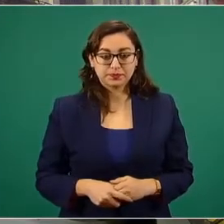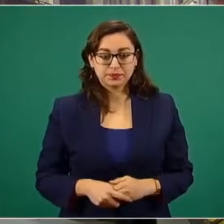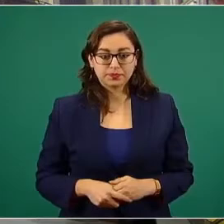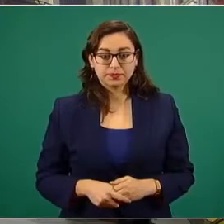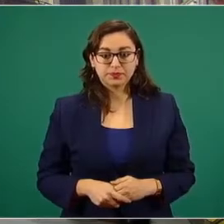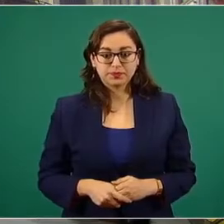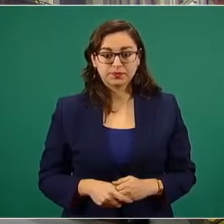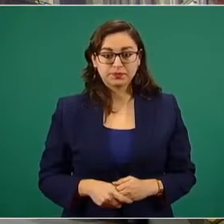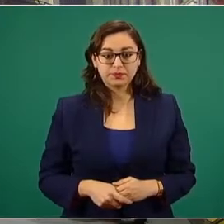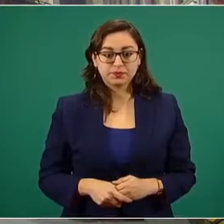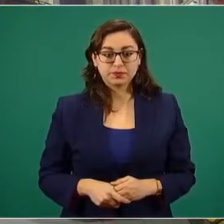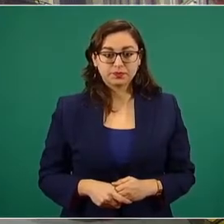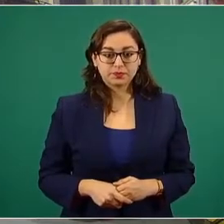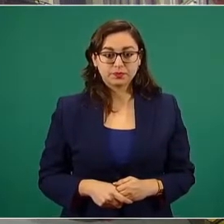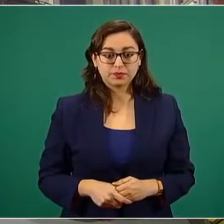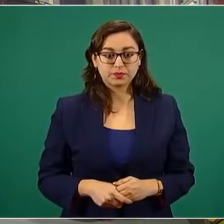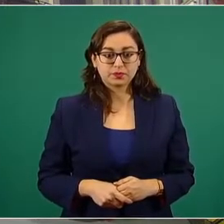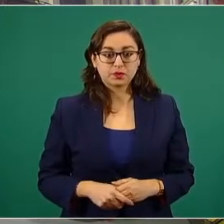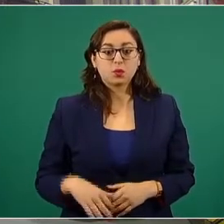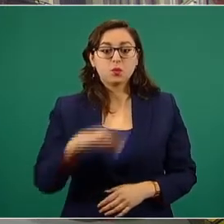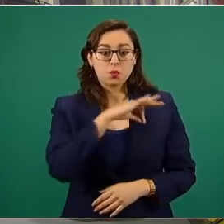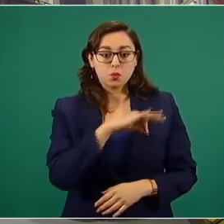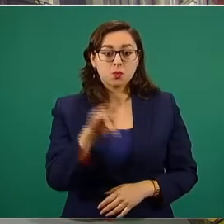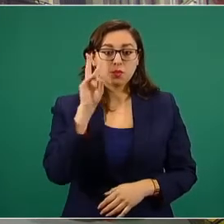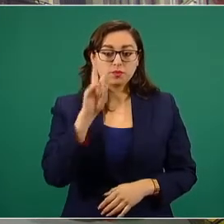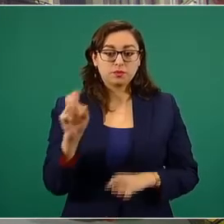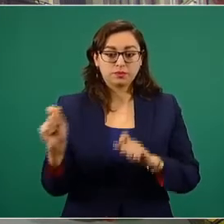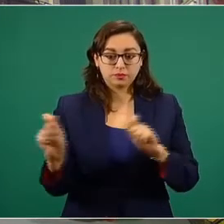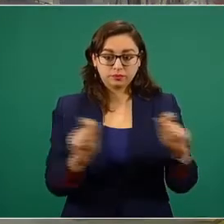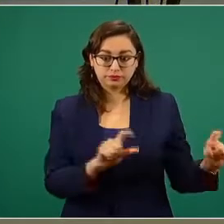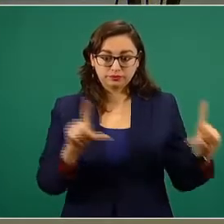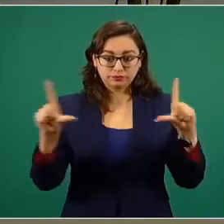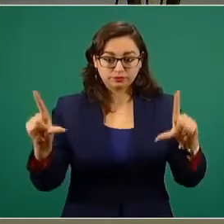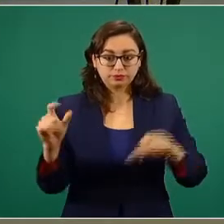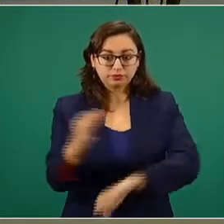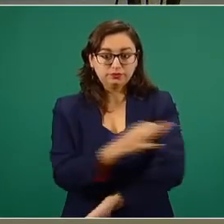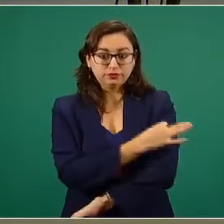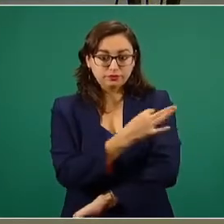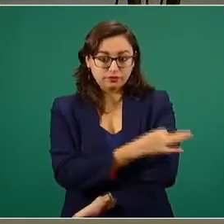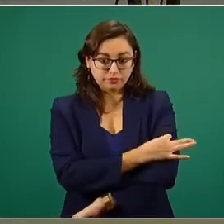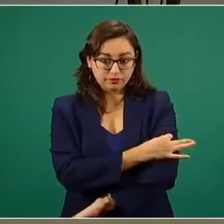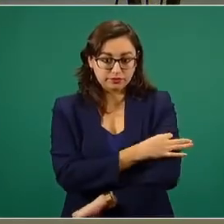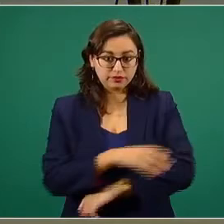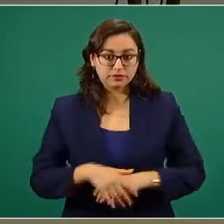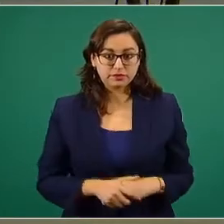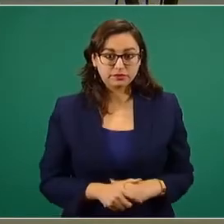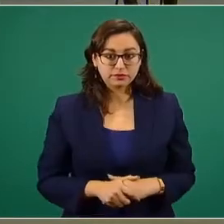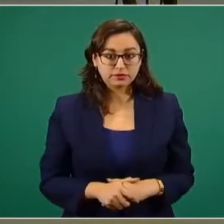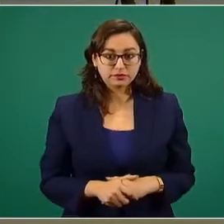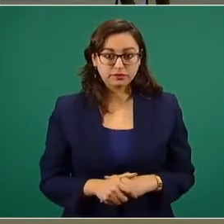Sería bueno que se ponga la gráfica de la vacuna.